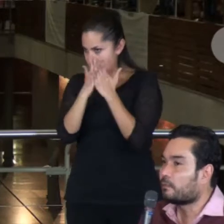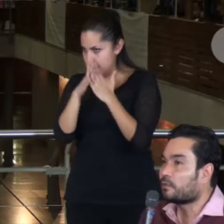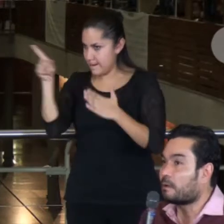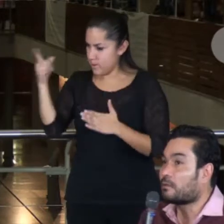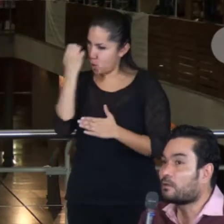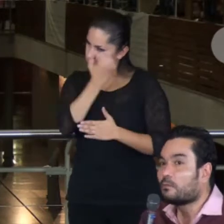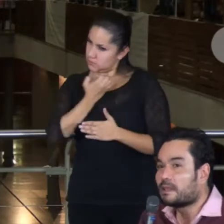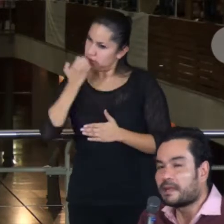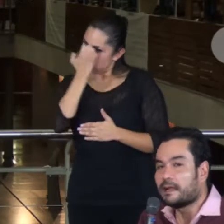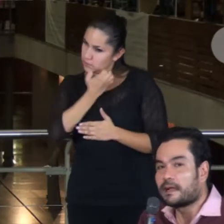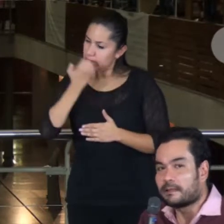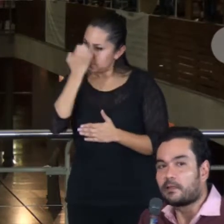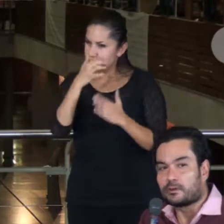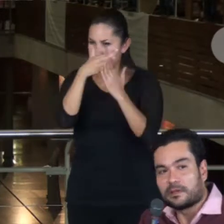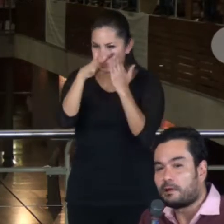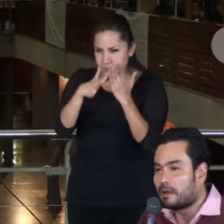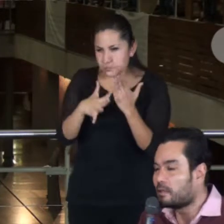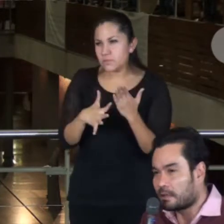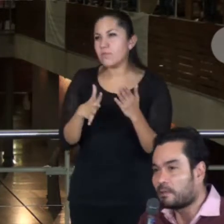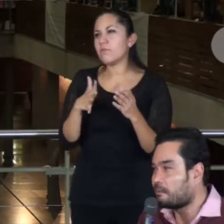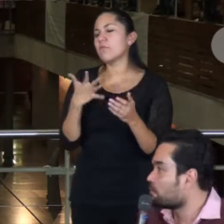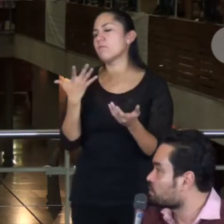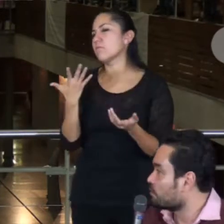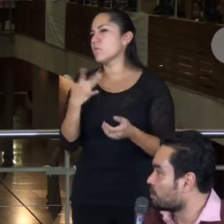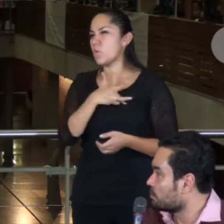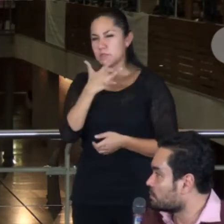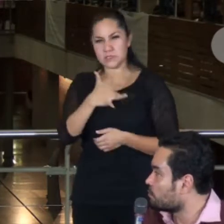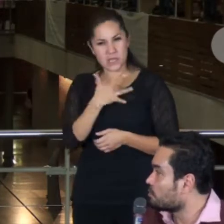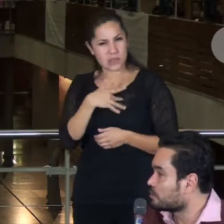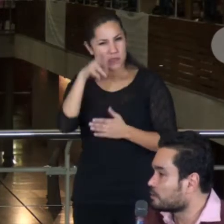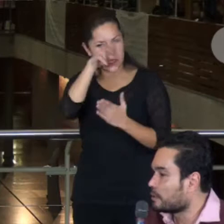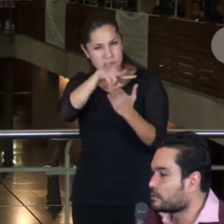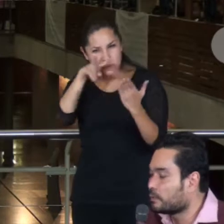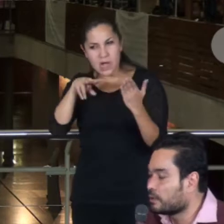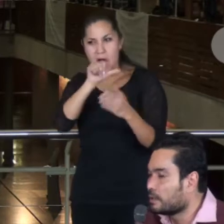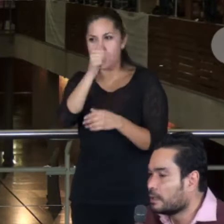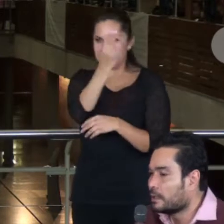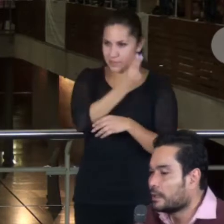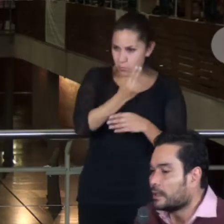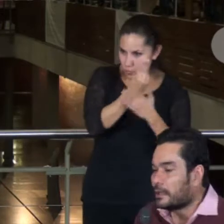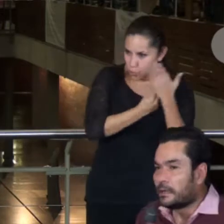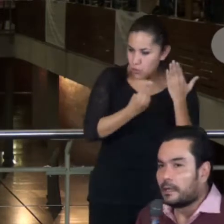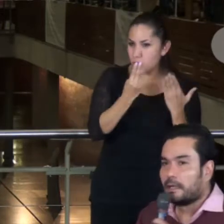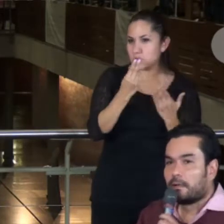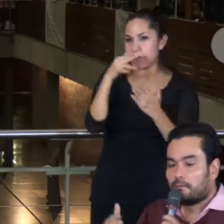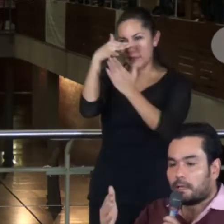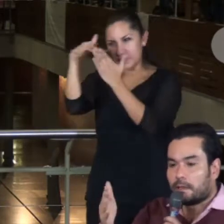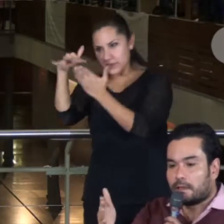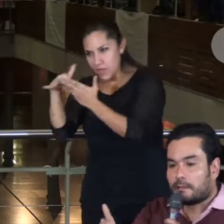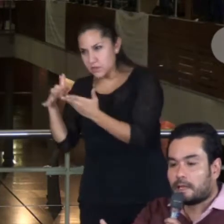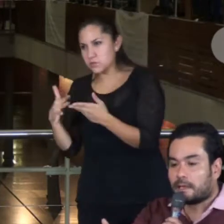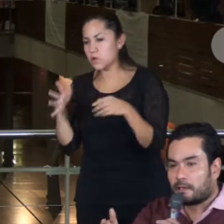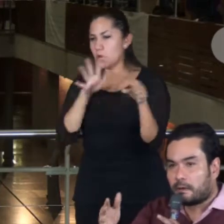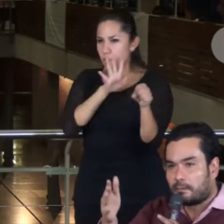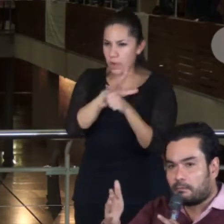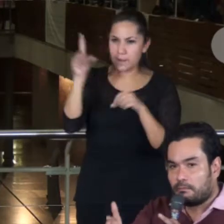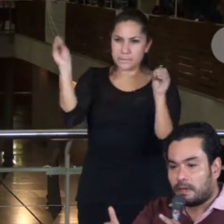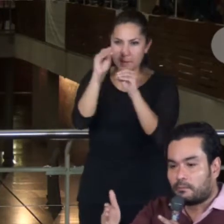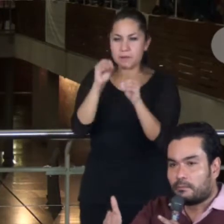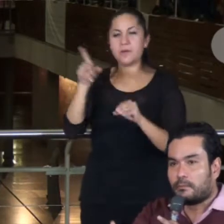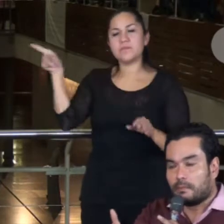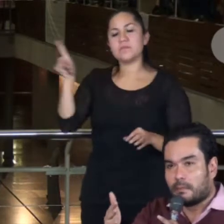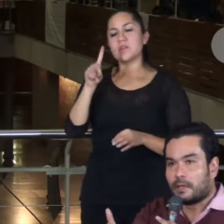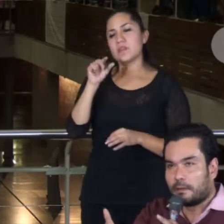trabajando con un material encantador igual ahorita también hablamos como de los dibujos y todo eso pero danielle dijo a